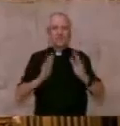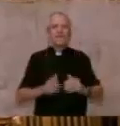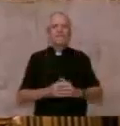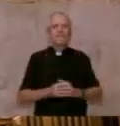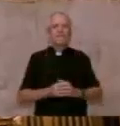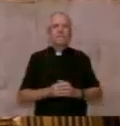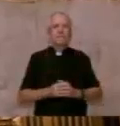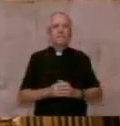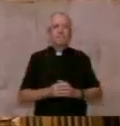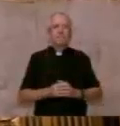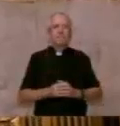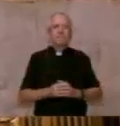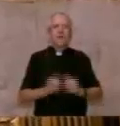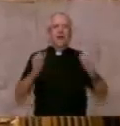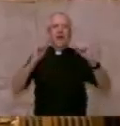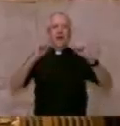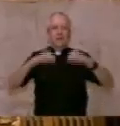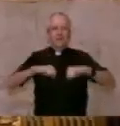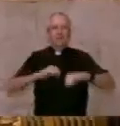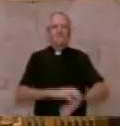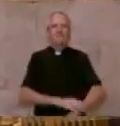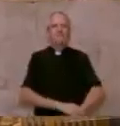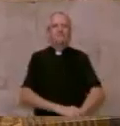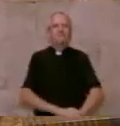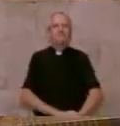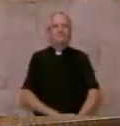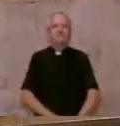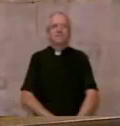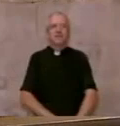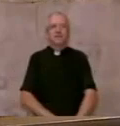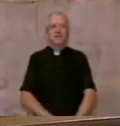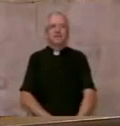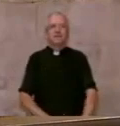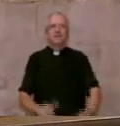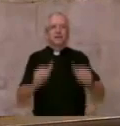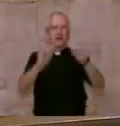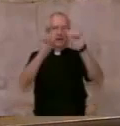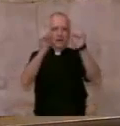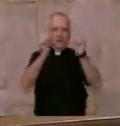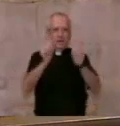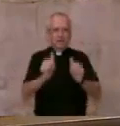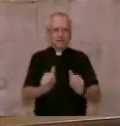Amén. La capilla de la cinta es